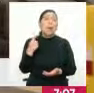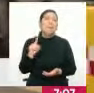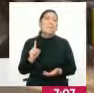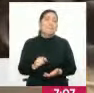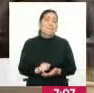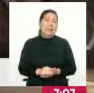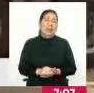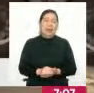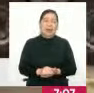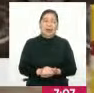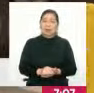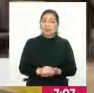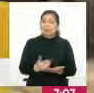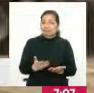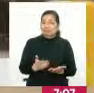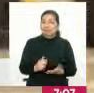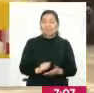en la